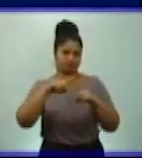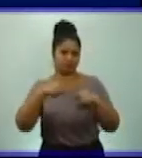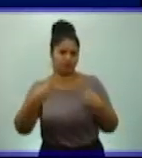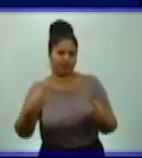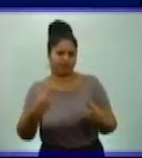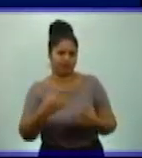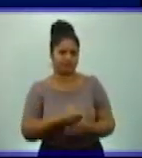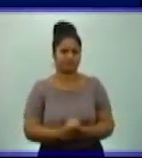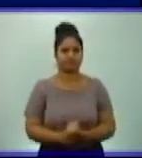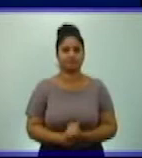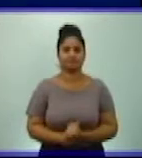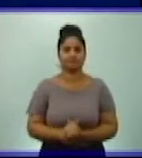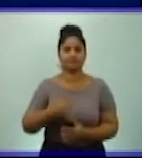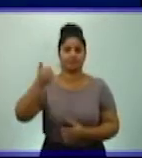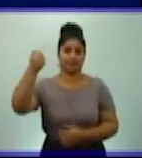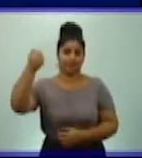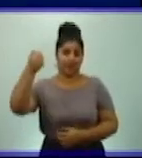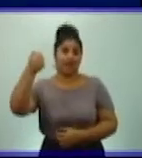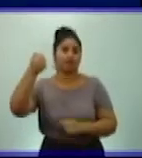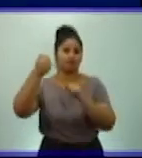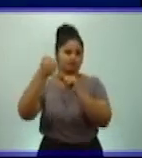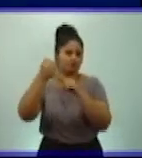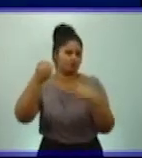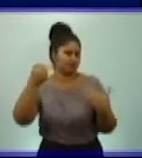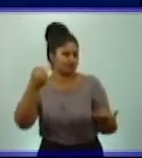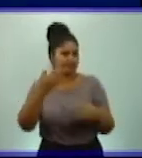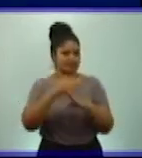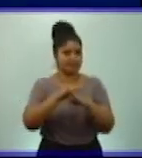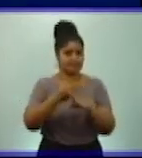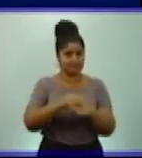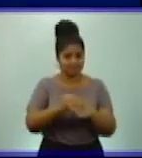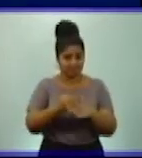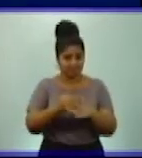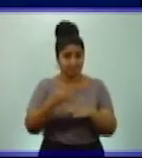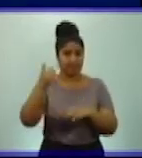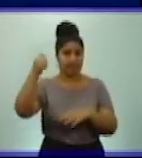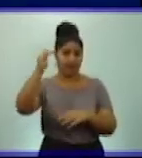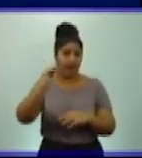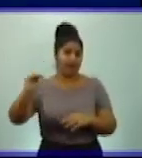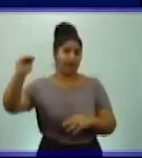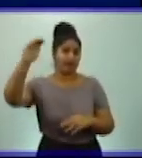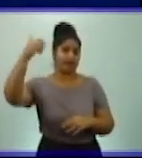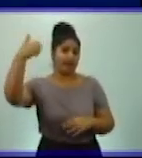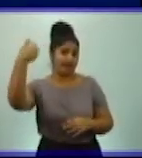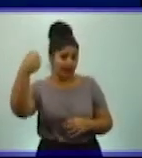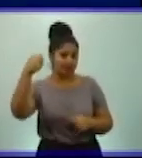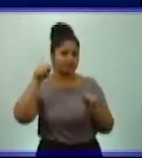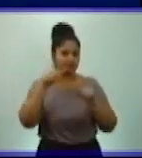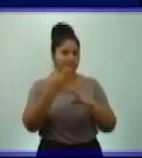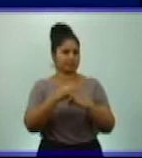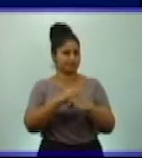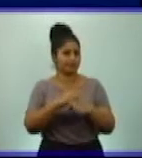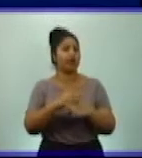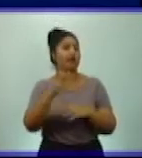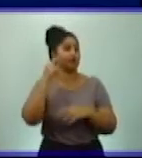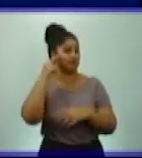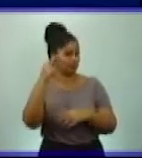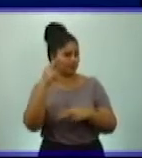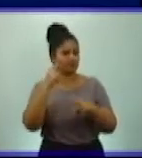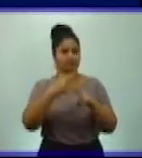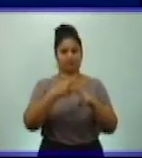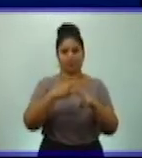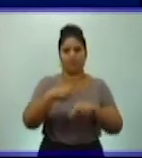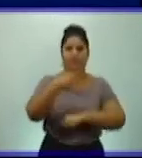mayúscula la utilizamos para los nombres propios, los sustantivos propios mayormente, nombres de países, nombres de personas, en fin. ¿Y por qué